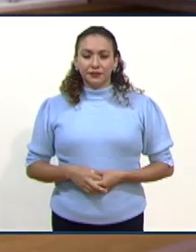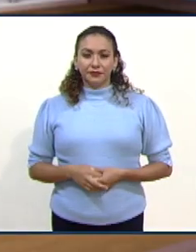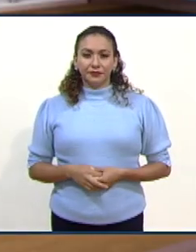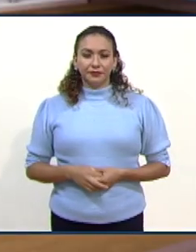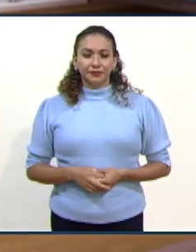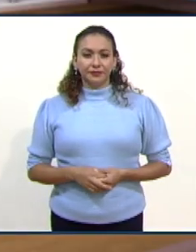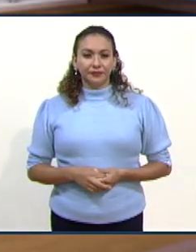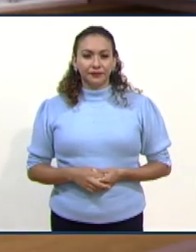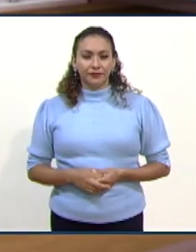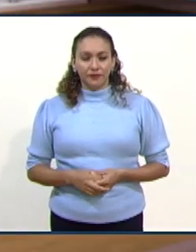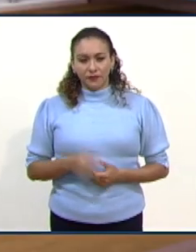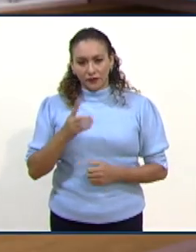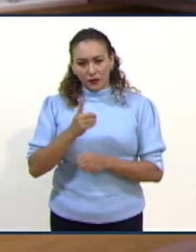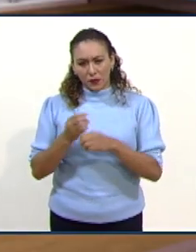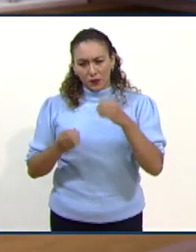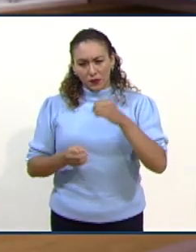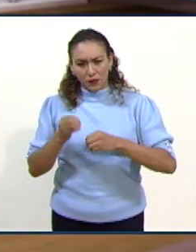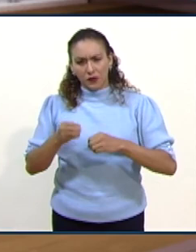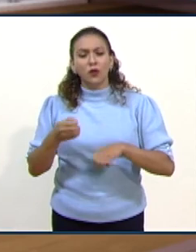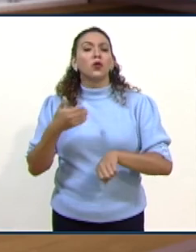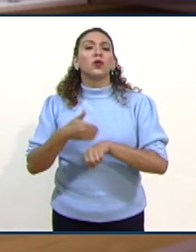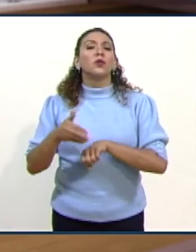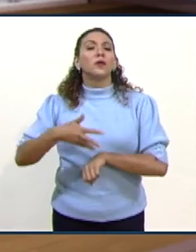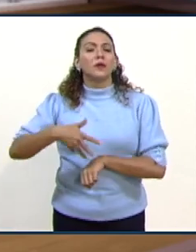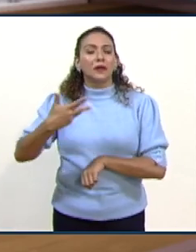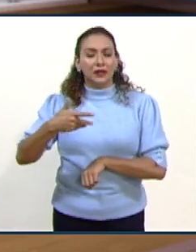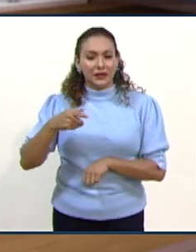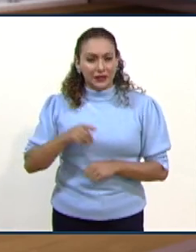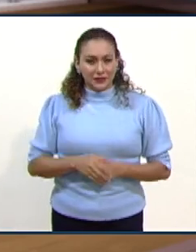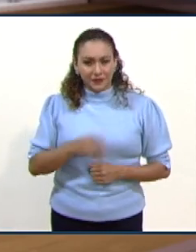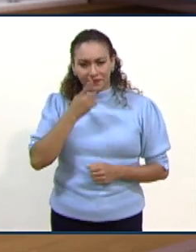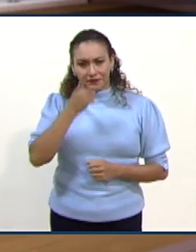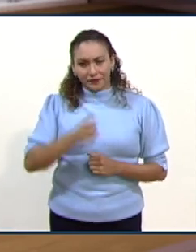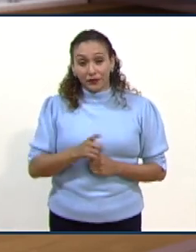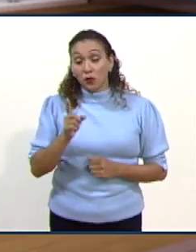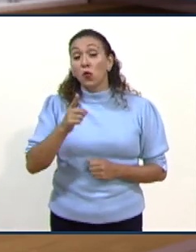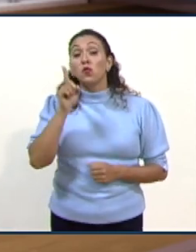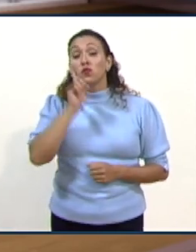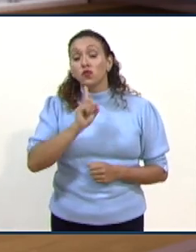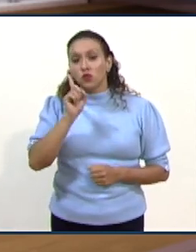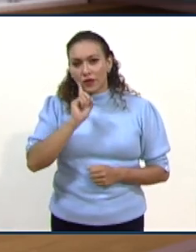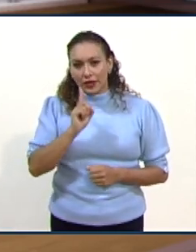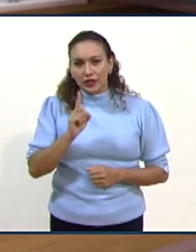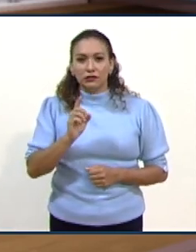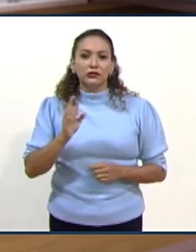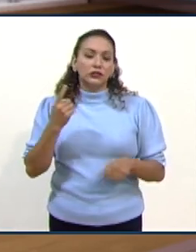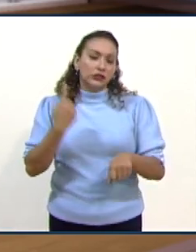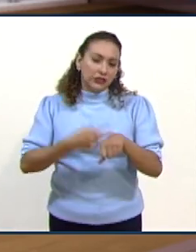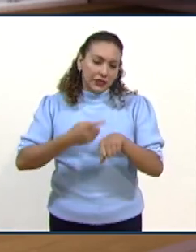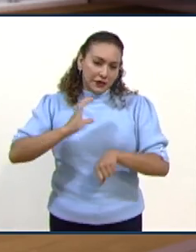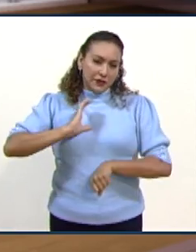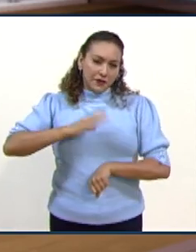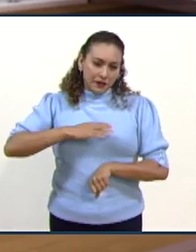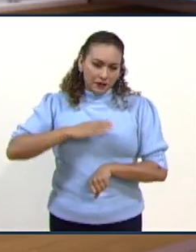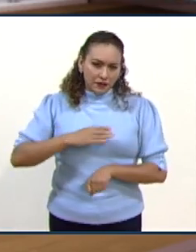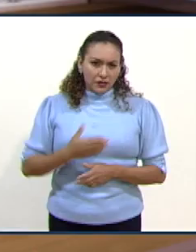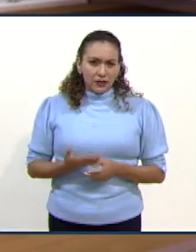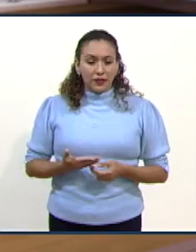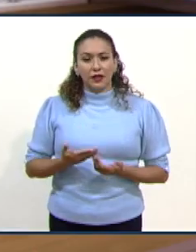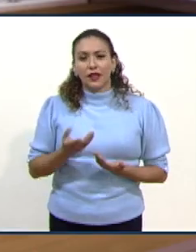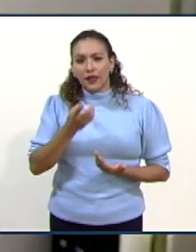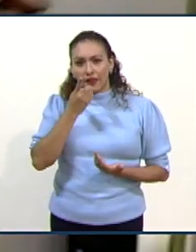El primer tribunal colegiado del 15º Circuito estableció que cuando una mujer que padece cáncer reclama su